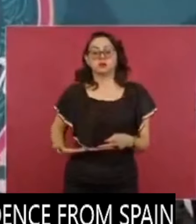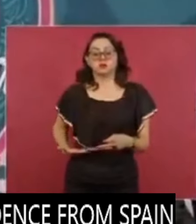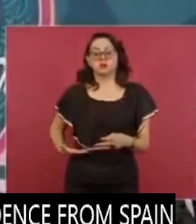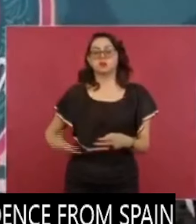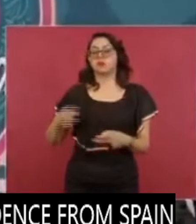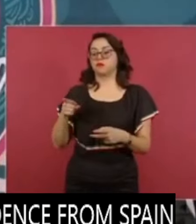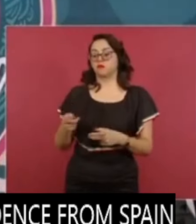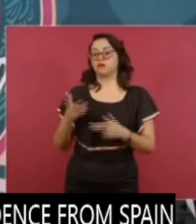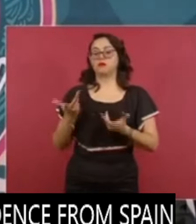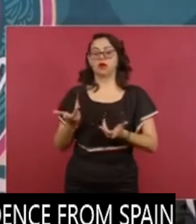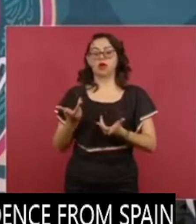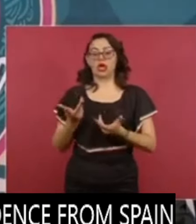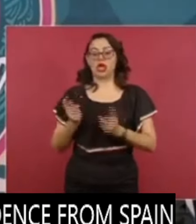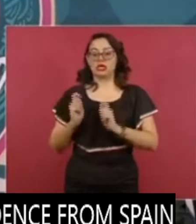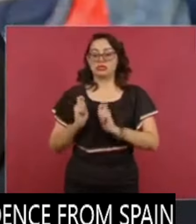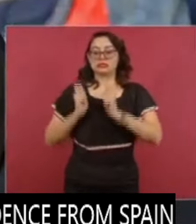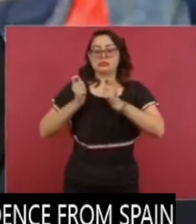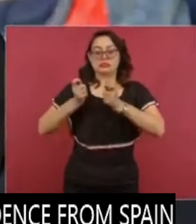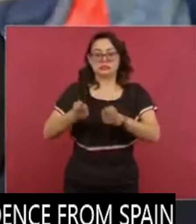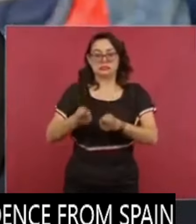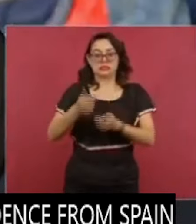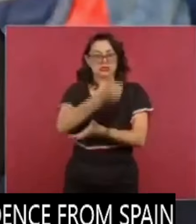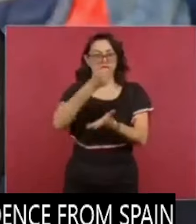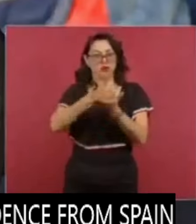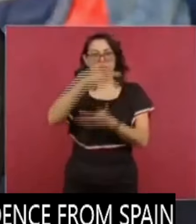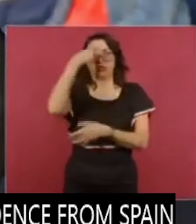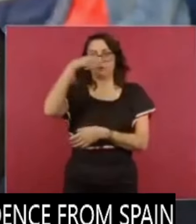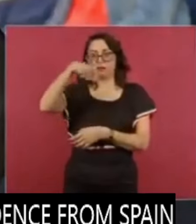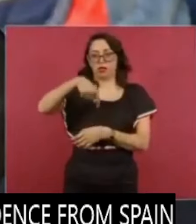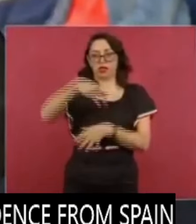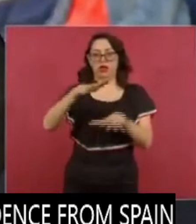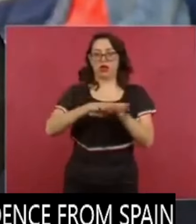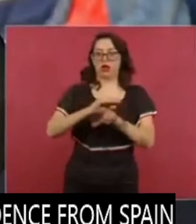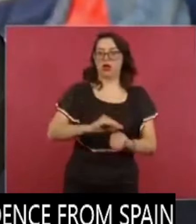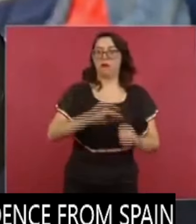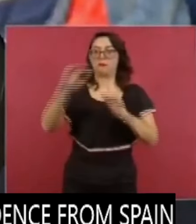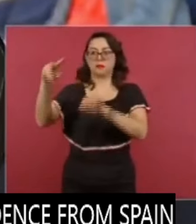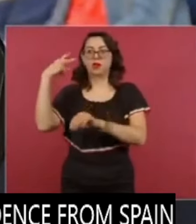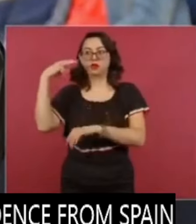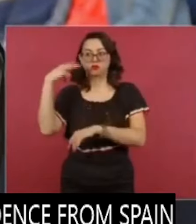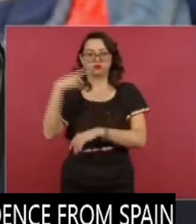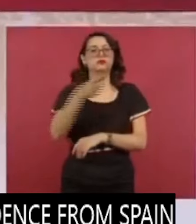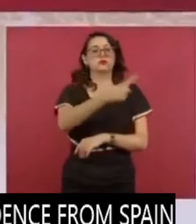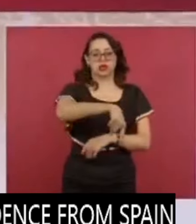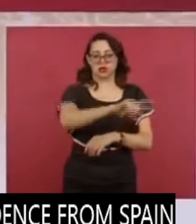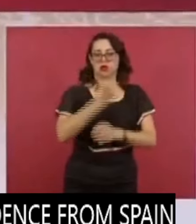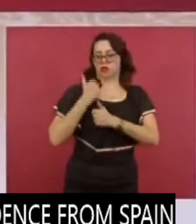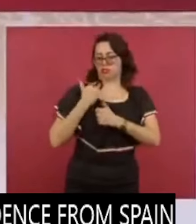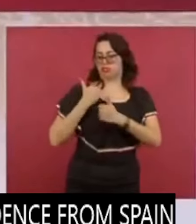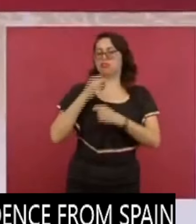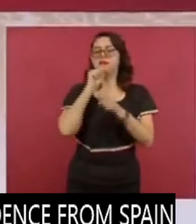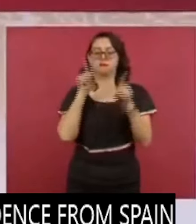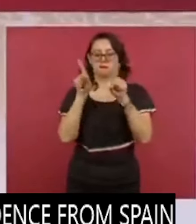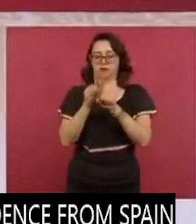los poderes nacionales de esta ciudad capital hacia Veracruz, en la que se destaca